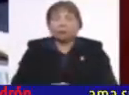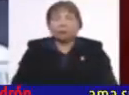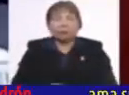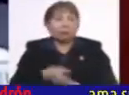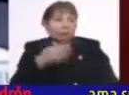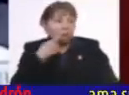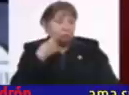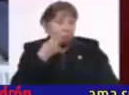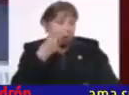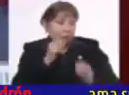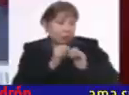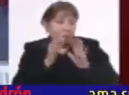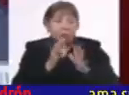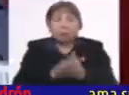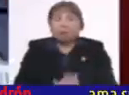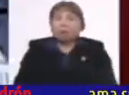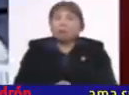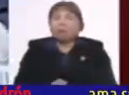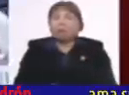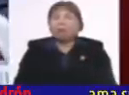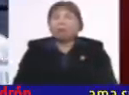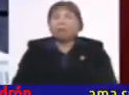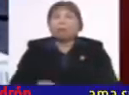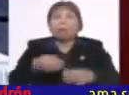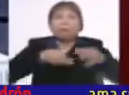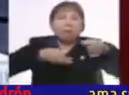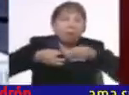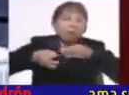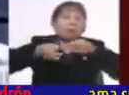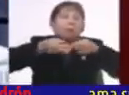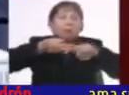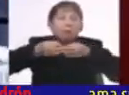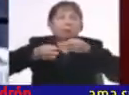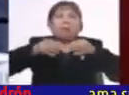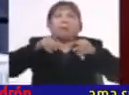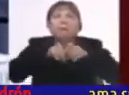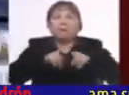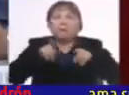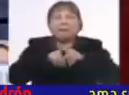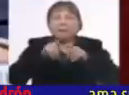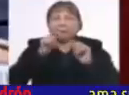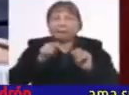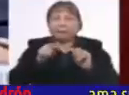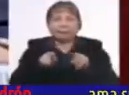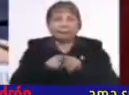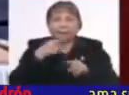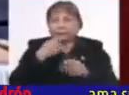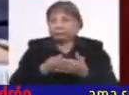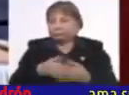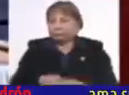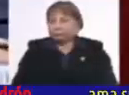últimos dos días he venido explicando lo mismo que voy a decir ahora